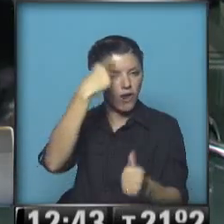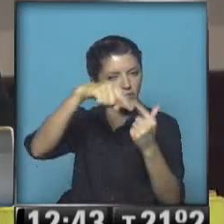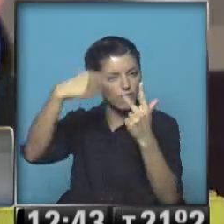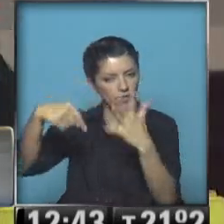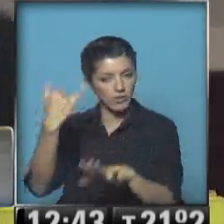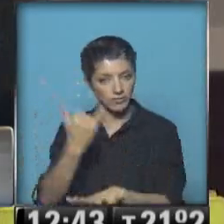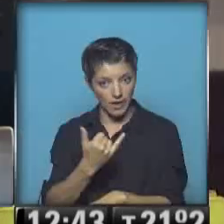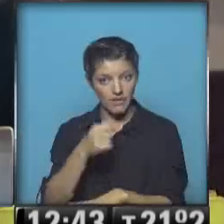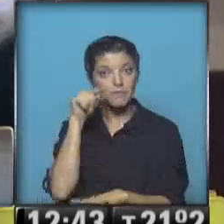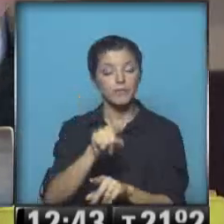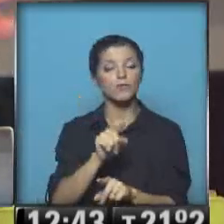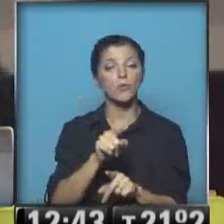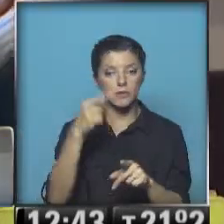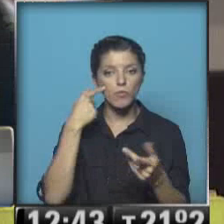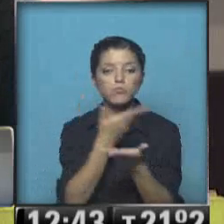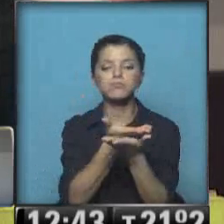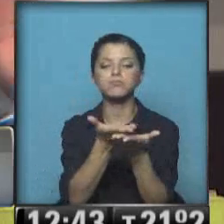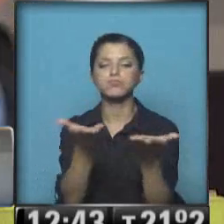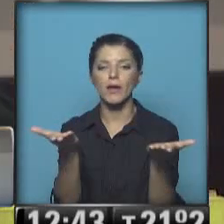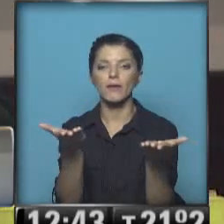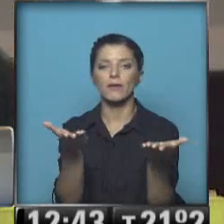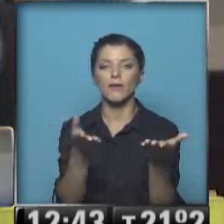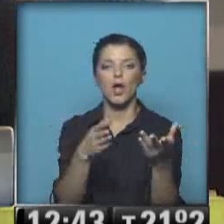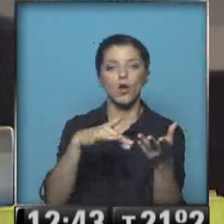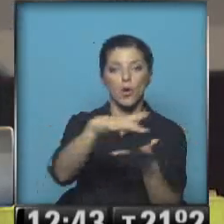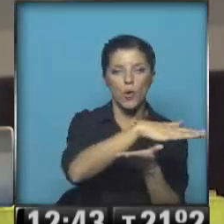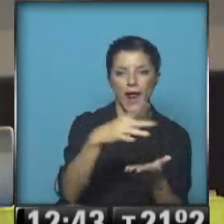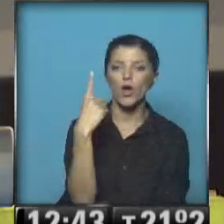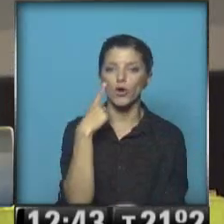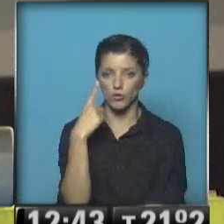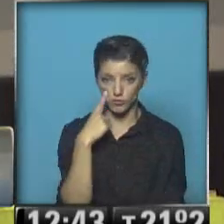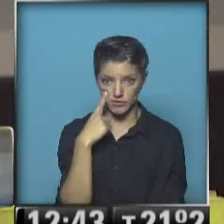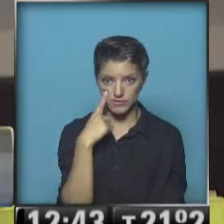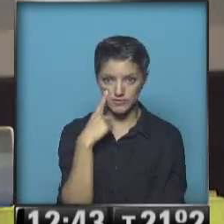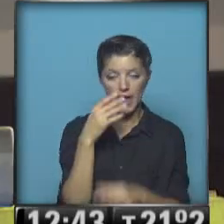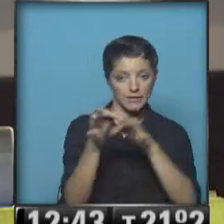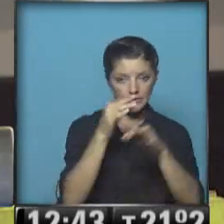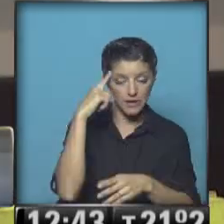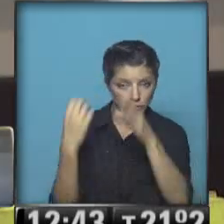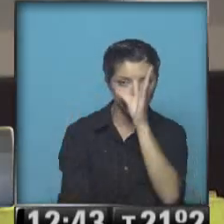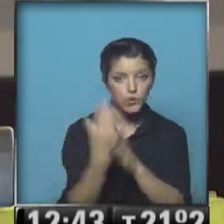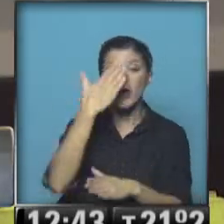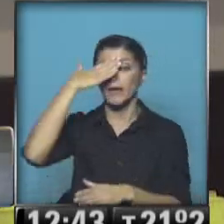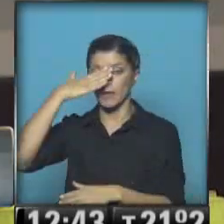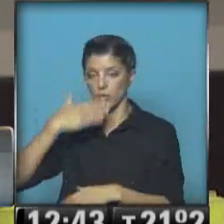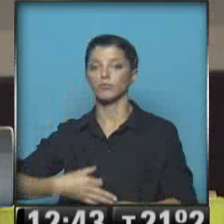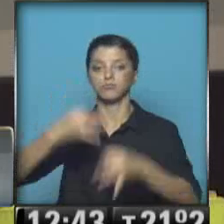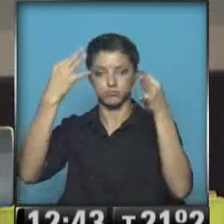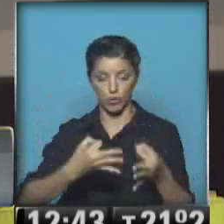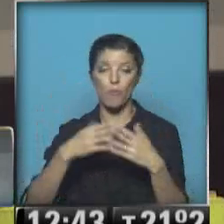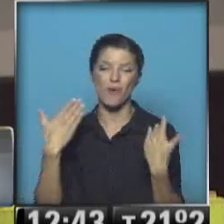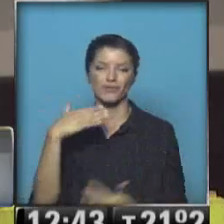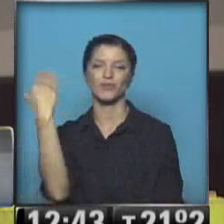que dan el marco teórico que conocen los lugares elaboran estrategias que después son implementadas por eso es tan